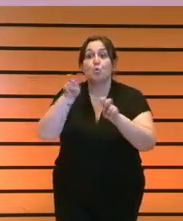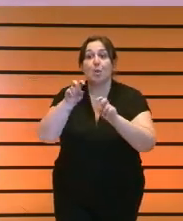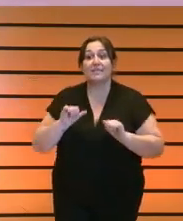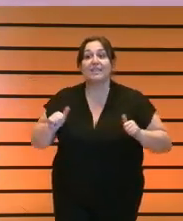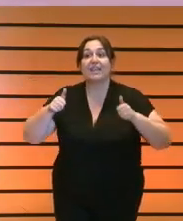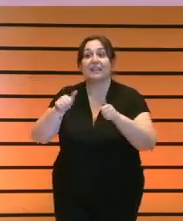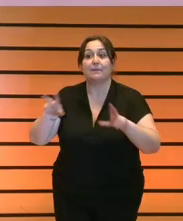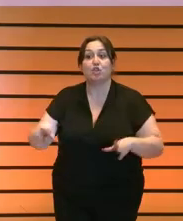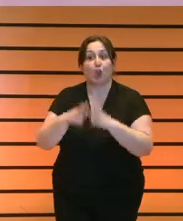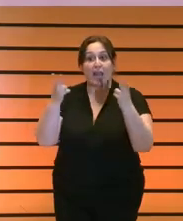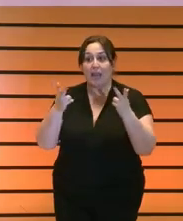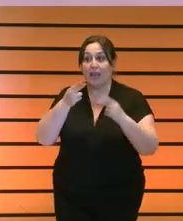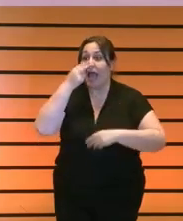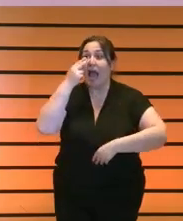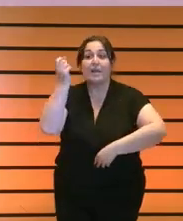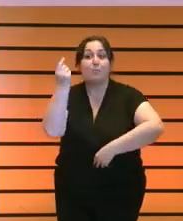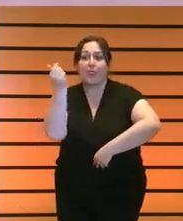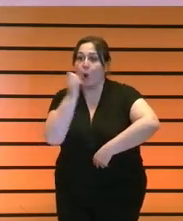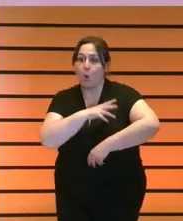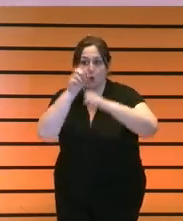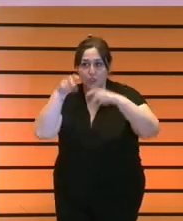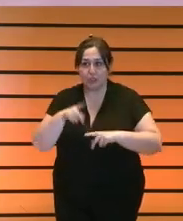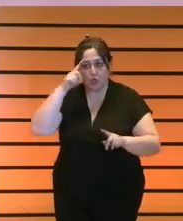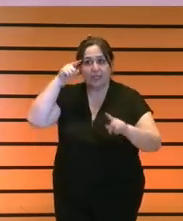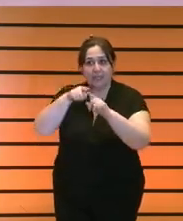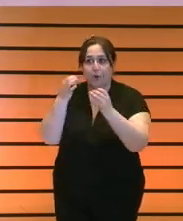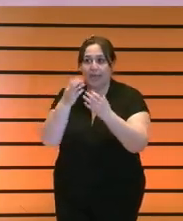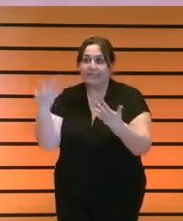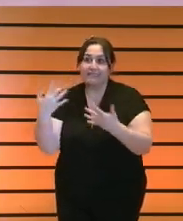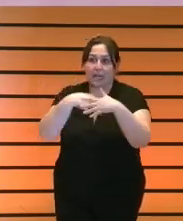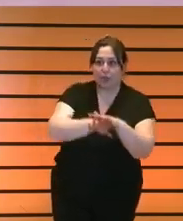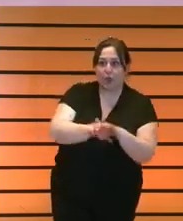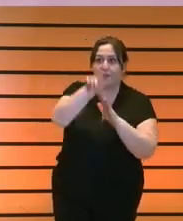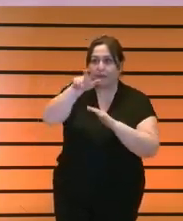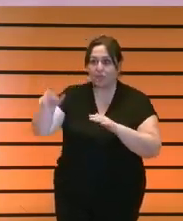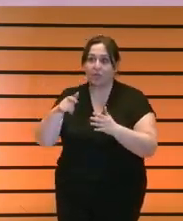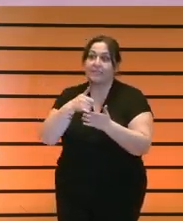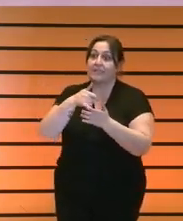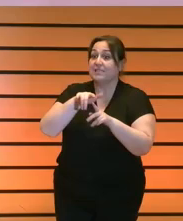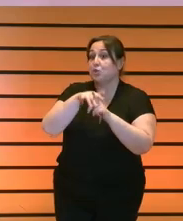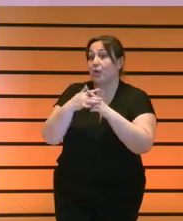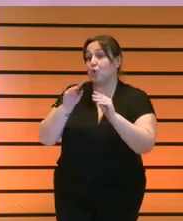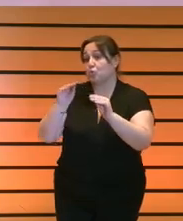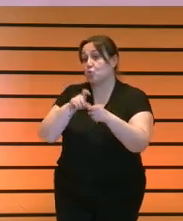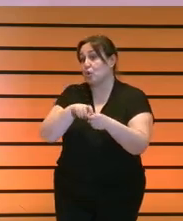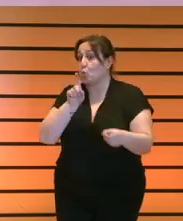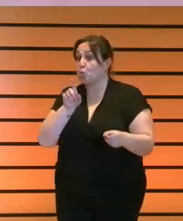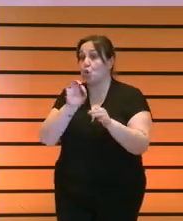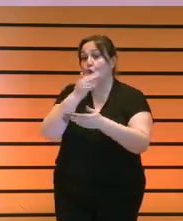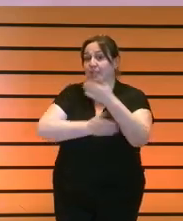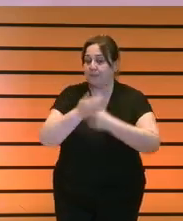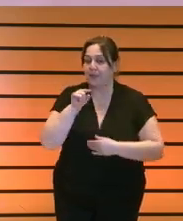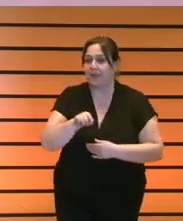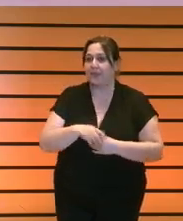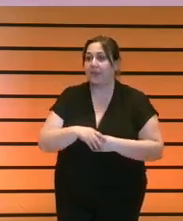sin ánimo de lucro cuyo objeto social es eso, la inserción, o bien de personas en situación de exclusión o personas con discapacidad,